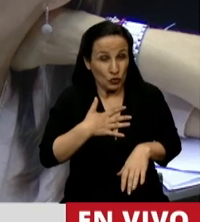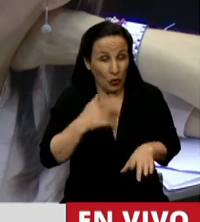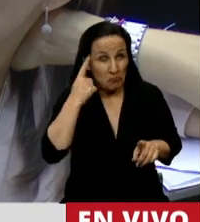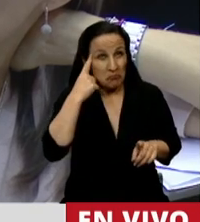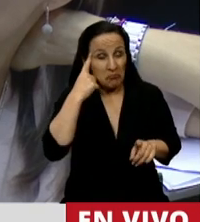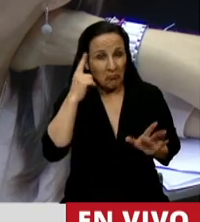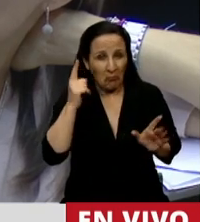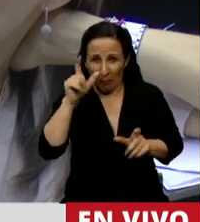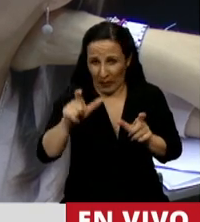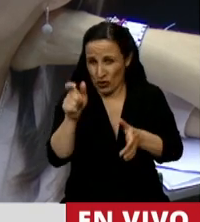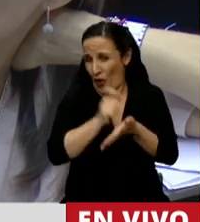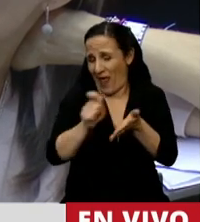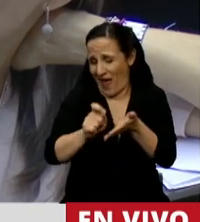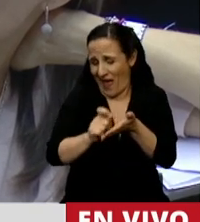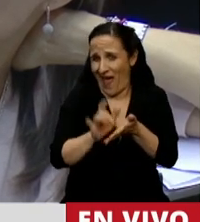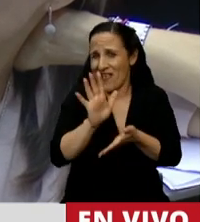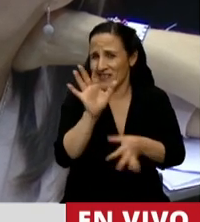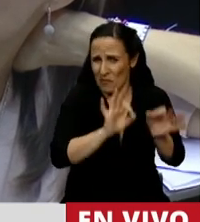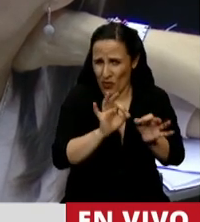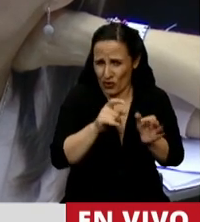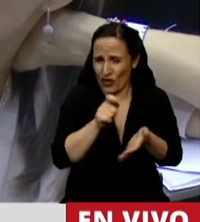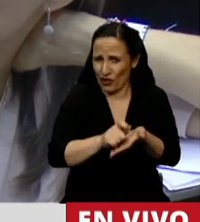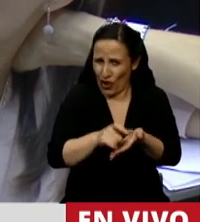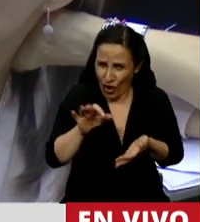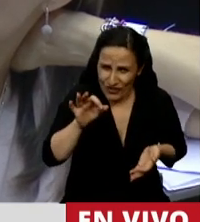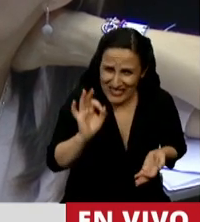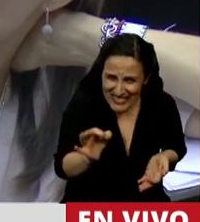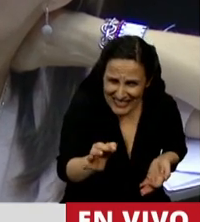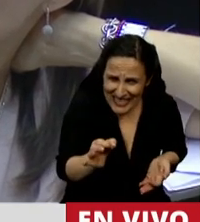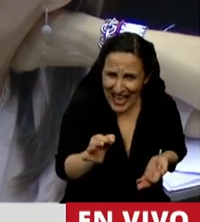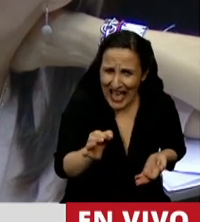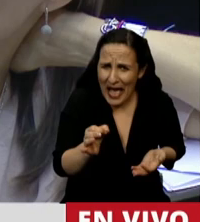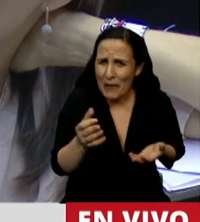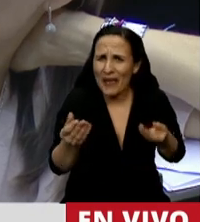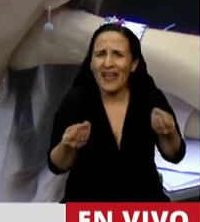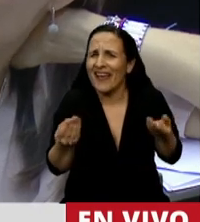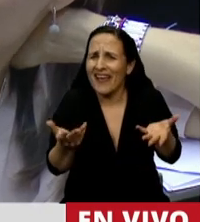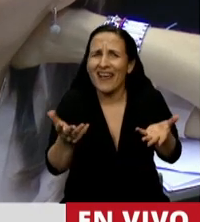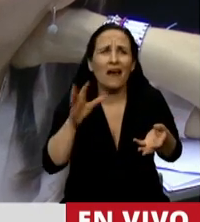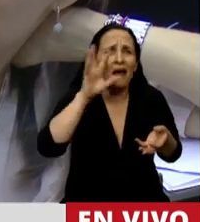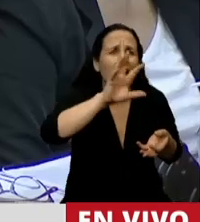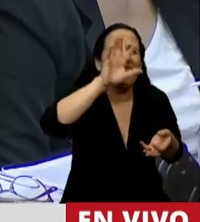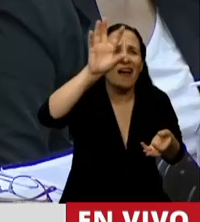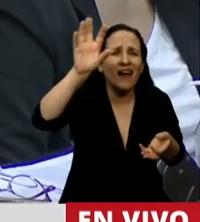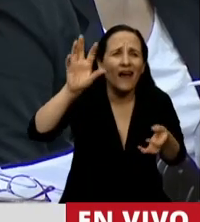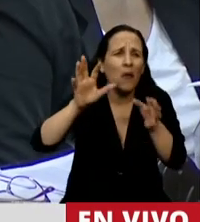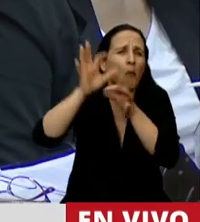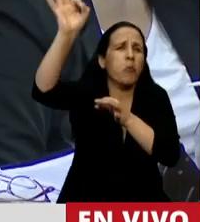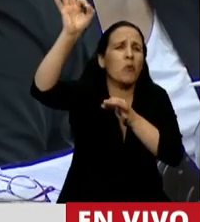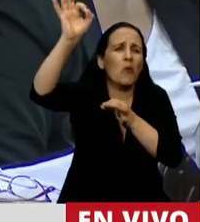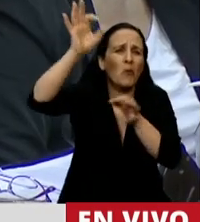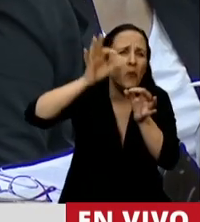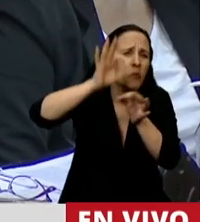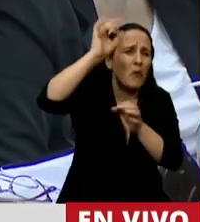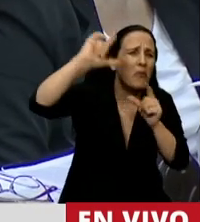que redactan estos proyectos conocen y saben lo que pasa en el interior profundo de nuestro